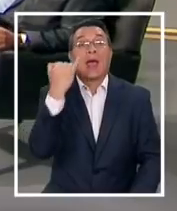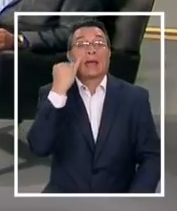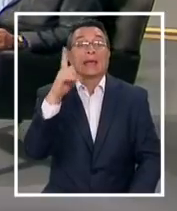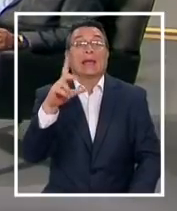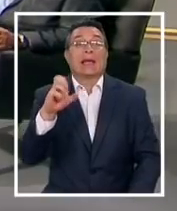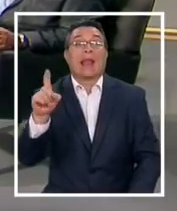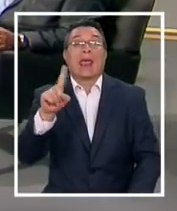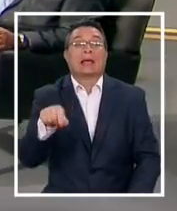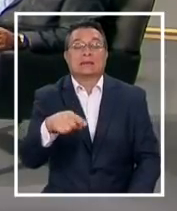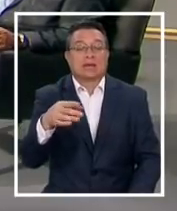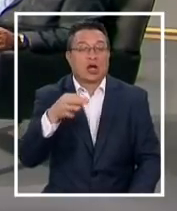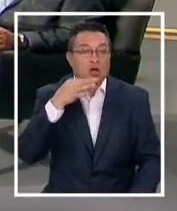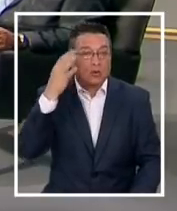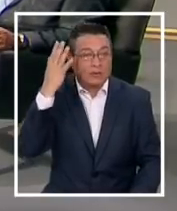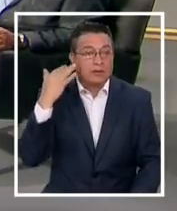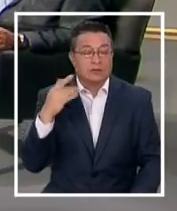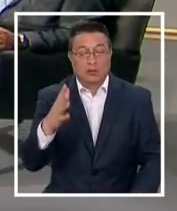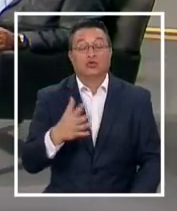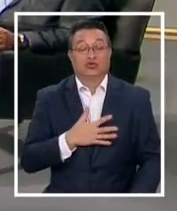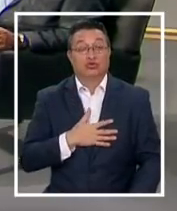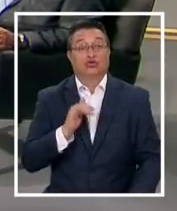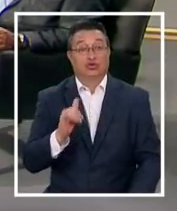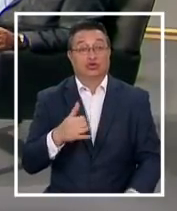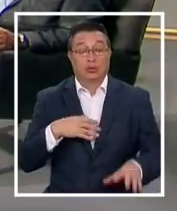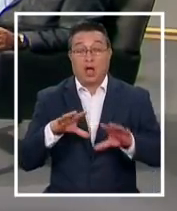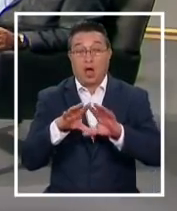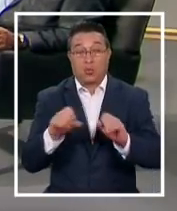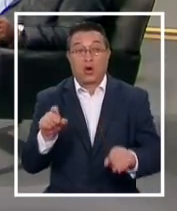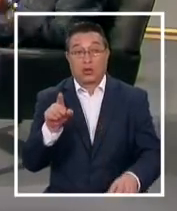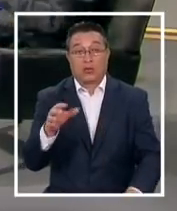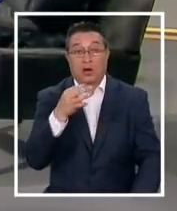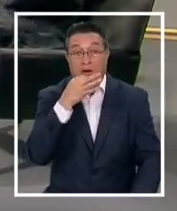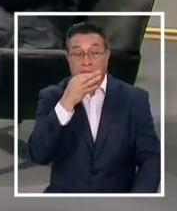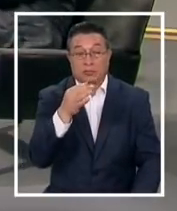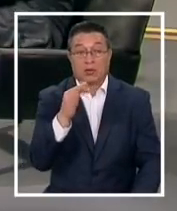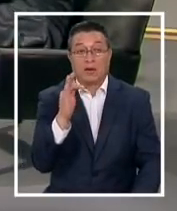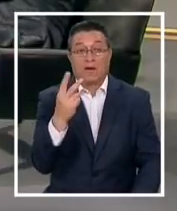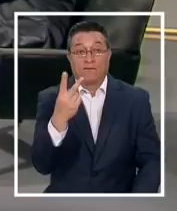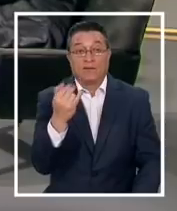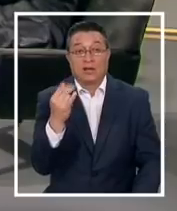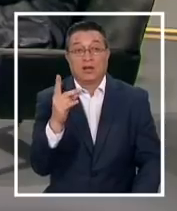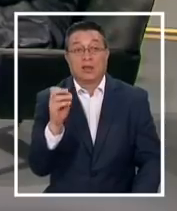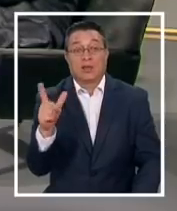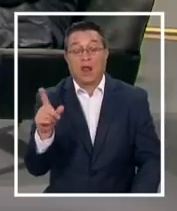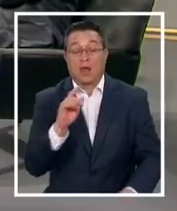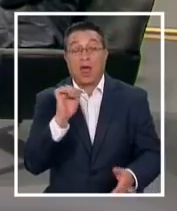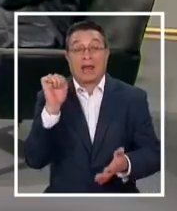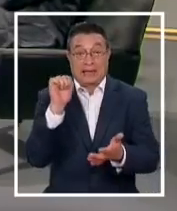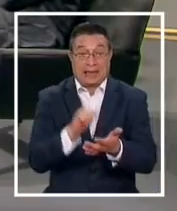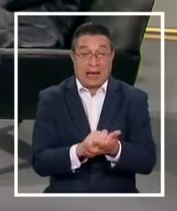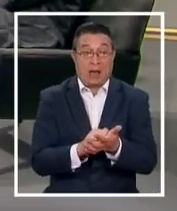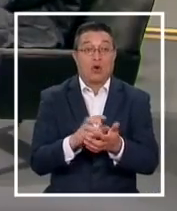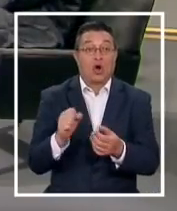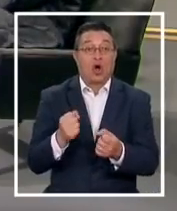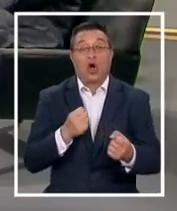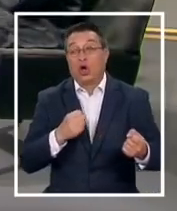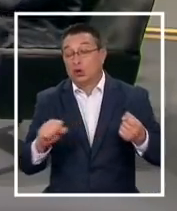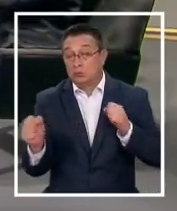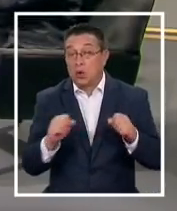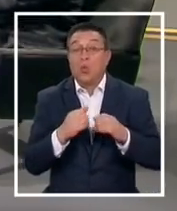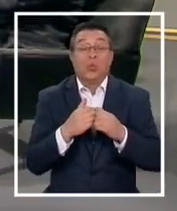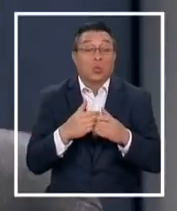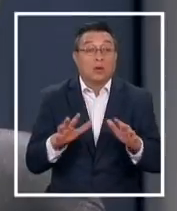ver, voy a partir por el final. Yo concuerdo con la visión que está planteando Francisco. Me parece que un reclamo o un pataleo, como él le